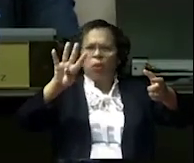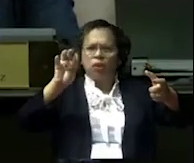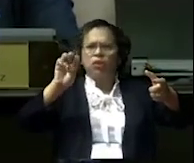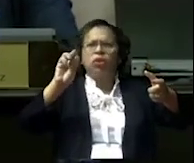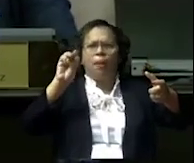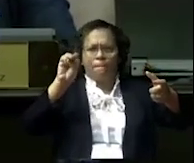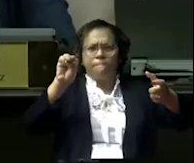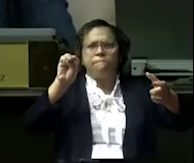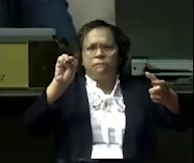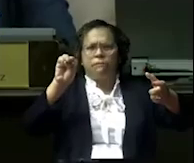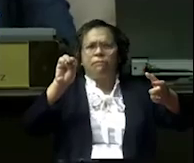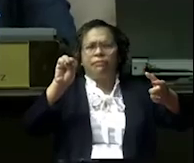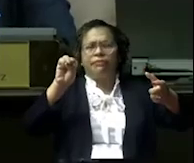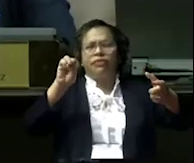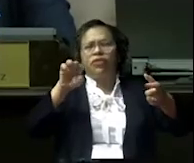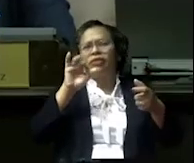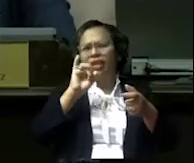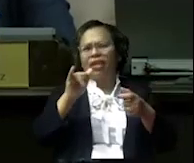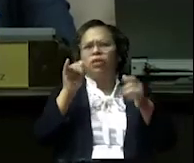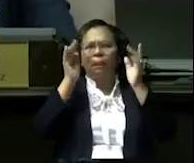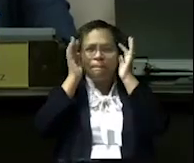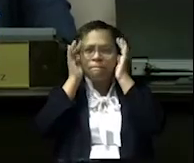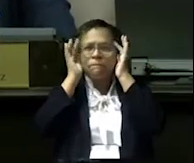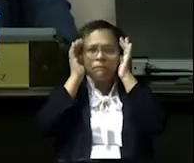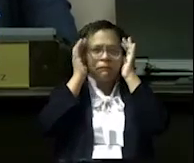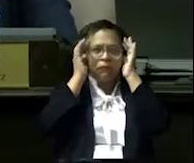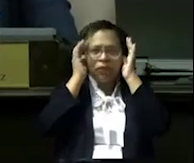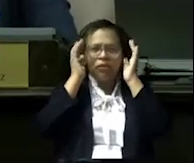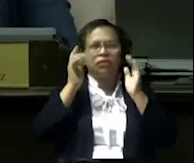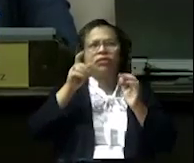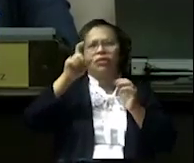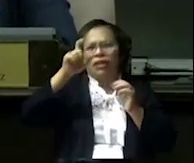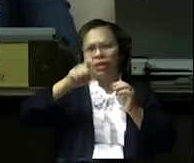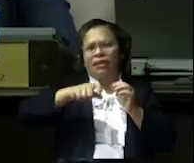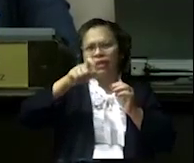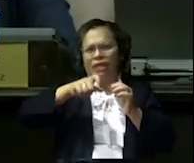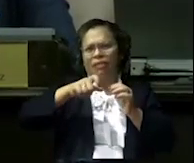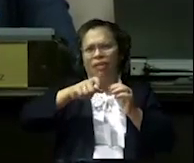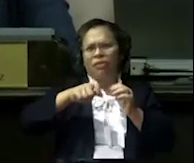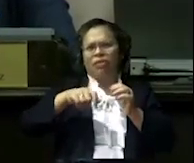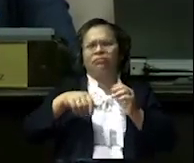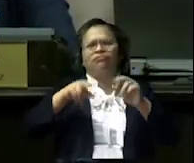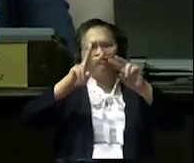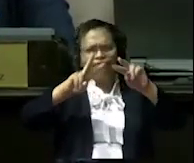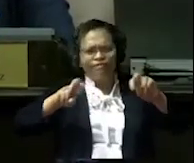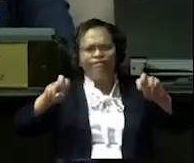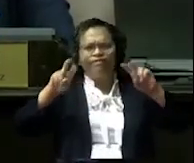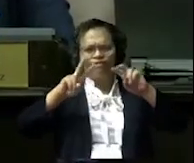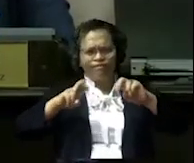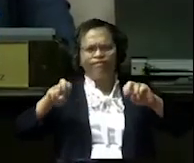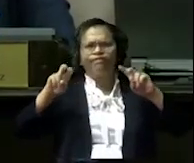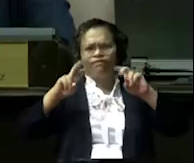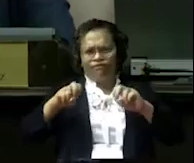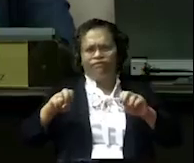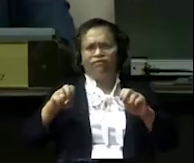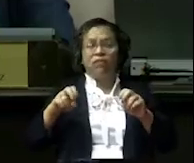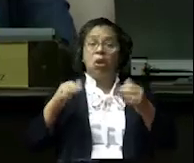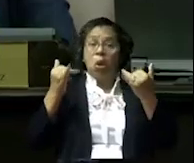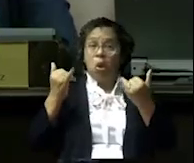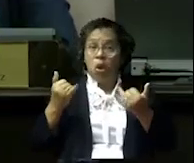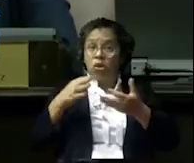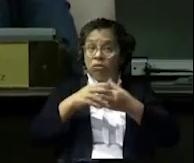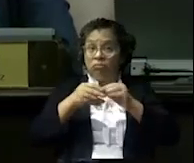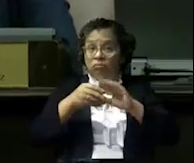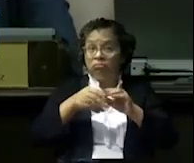poquito preocupante que creo que nosotros tenemos que verlo. La idea no era hablar el día de hoy sobre eso, sino que tenía hace varios días pensando hablar sobre